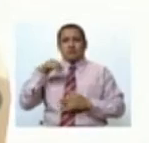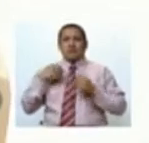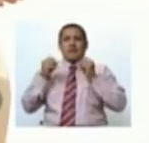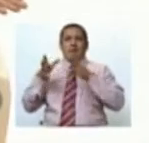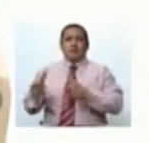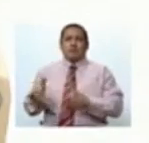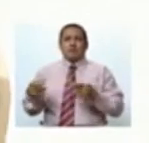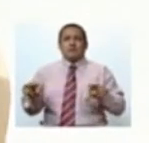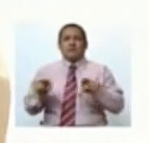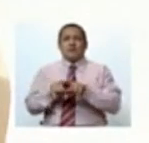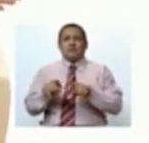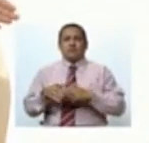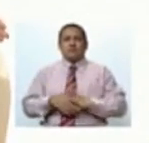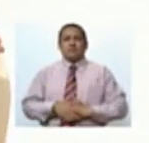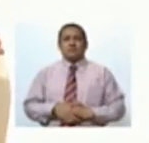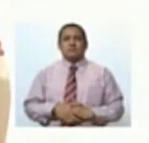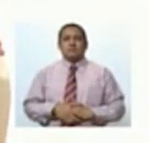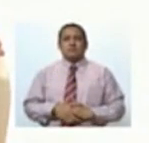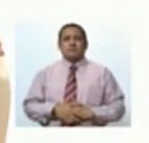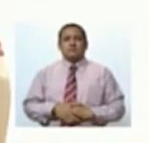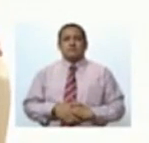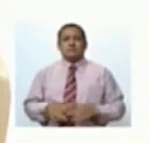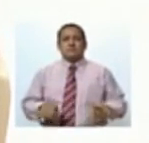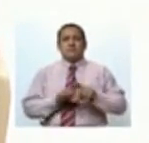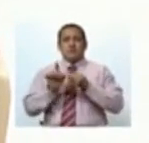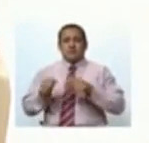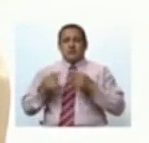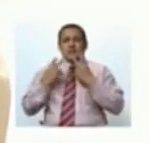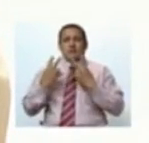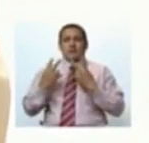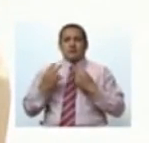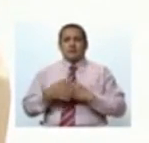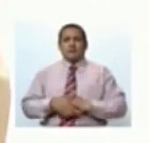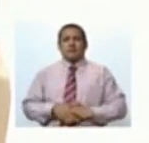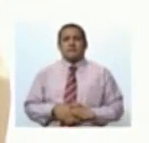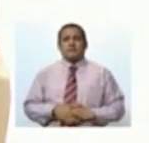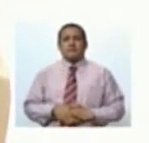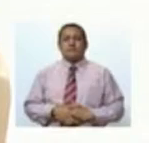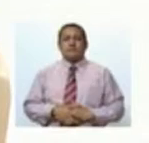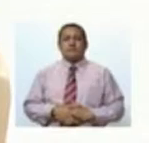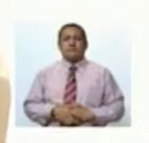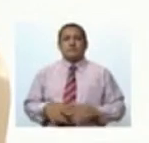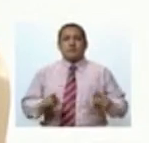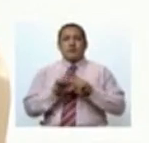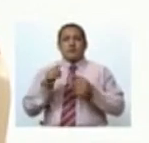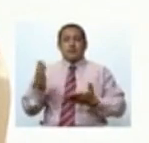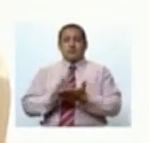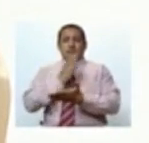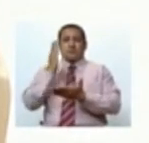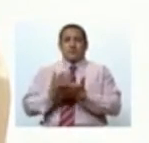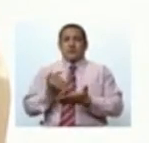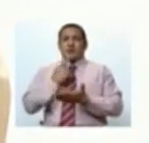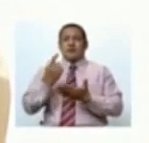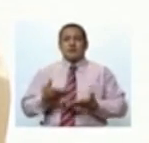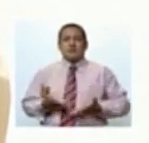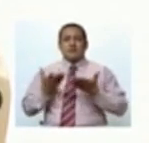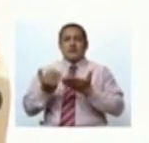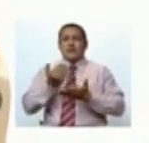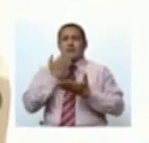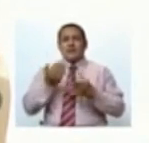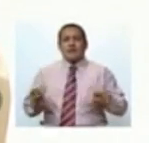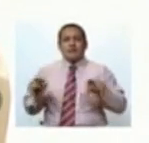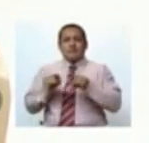del abandono de la separación, de hecho, ¿no? Entonces, claro, el perjuicio puede